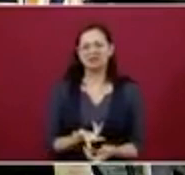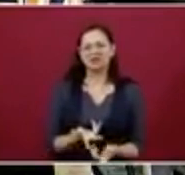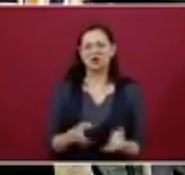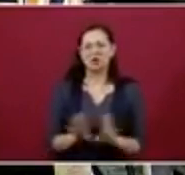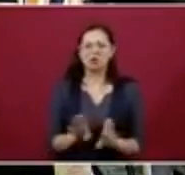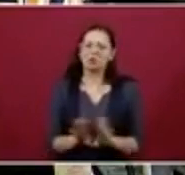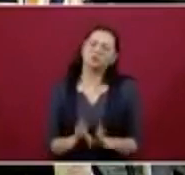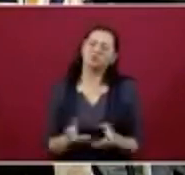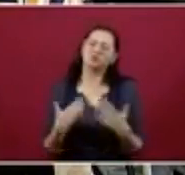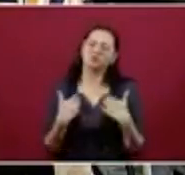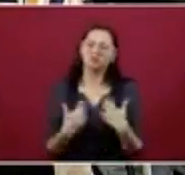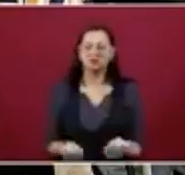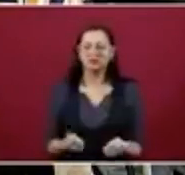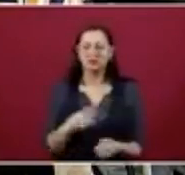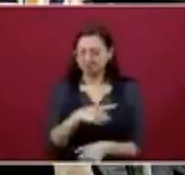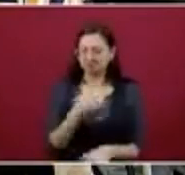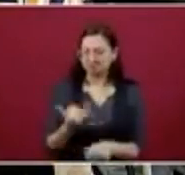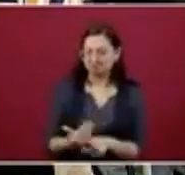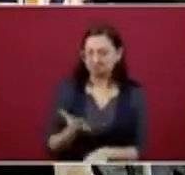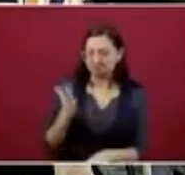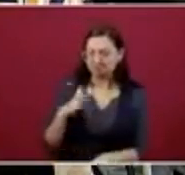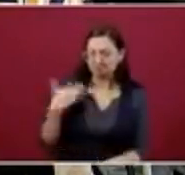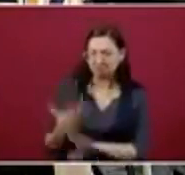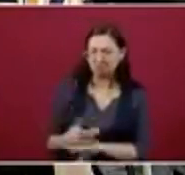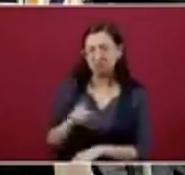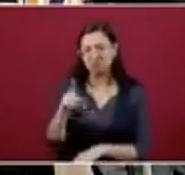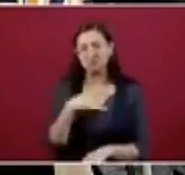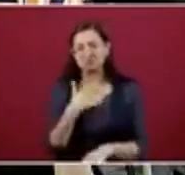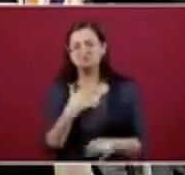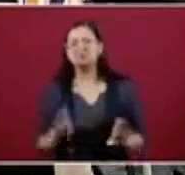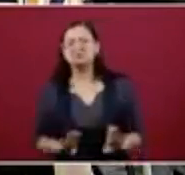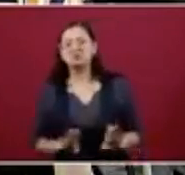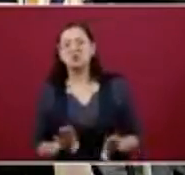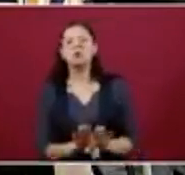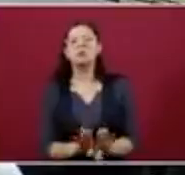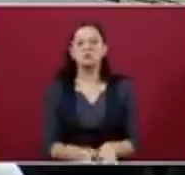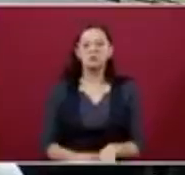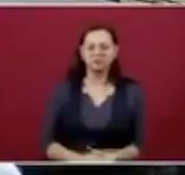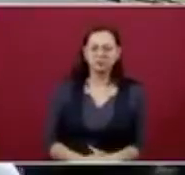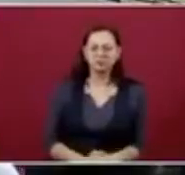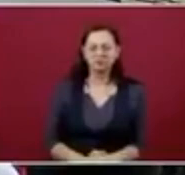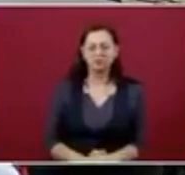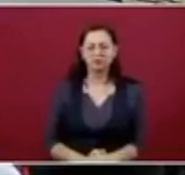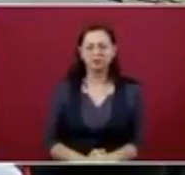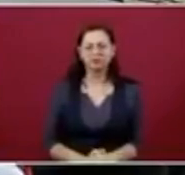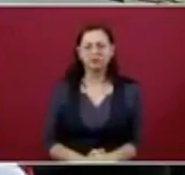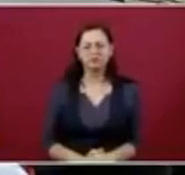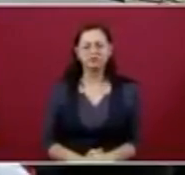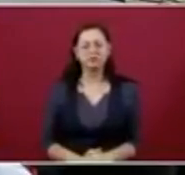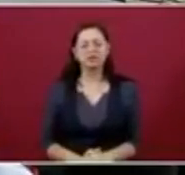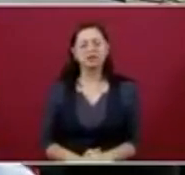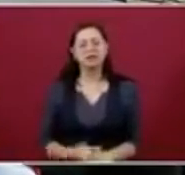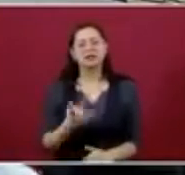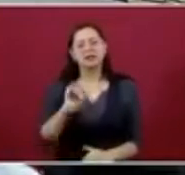esta situación? ¿Le están poniendo el pie, fuego amigo, y cuál es su postura sobre este asunto? La directora de Indesol